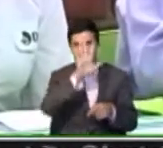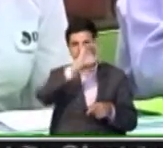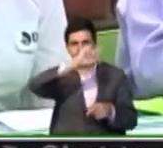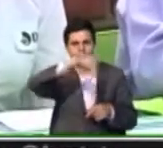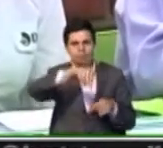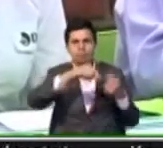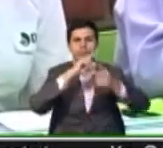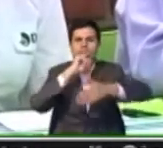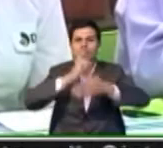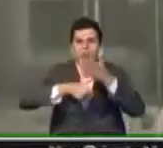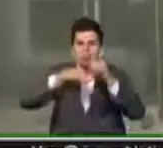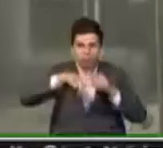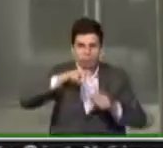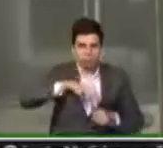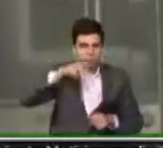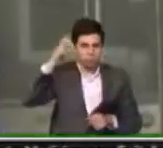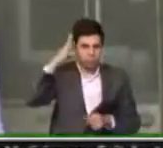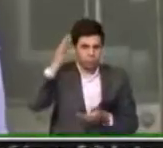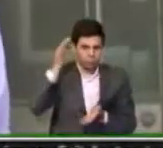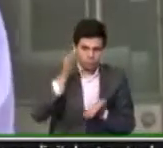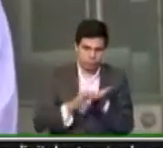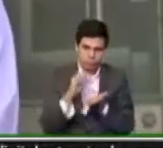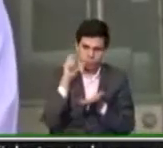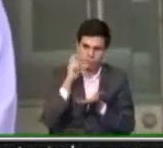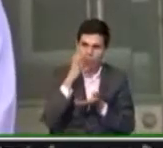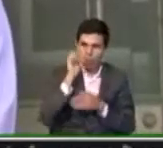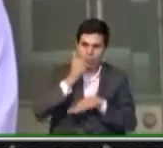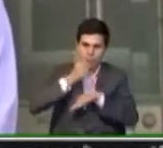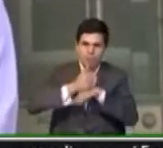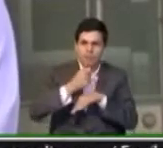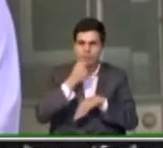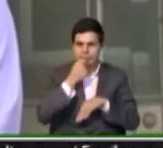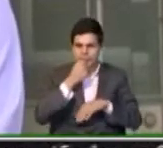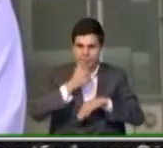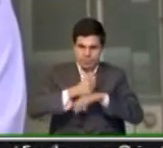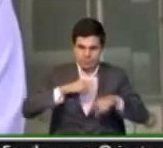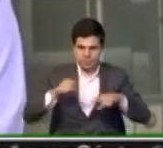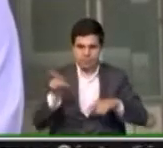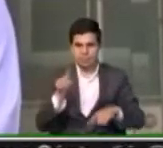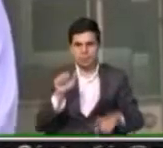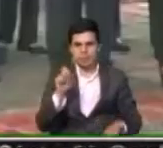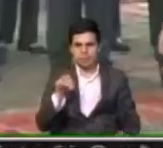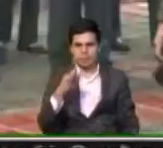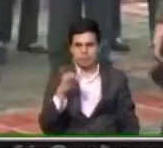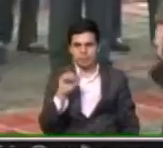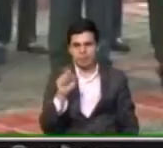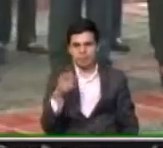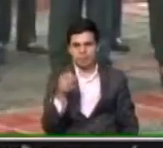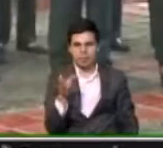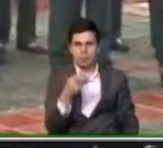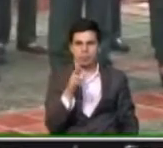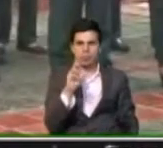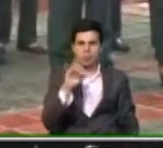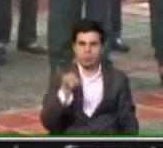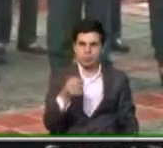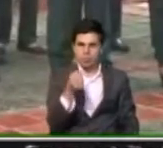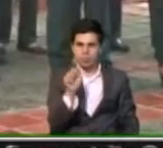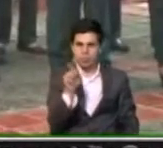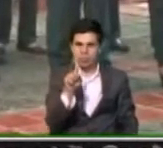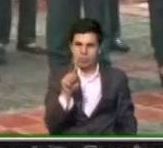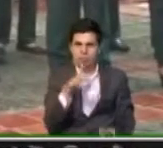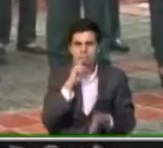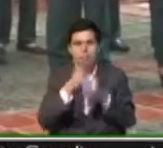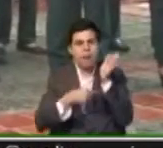aquí en la capital del norte de Santander, pues el director Santiago Rojas ha dado un balance positivo en lo que tiene que ver con la lucha al contrabando, que